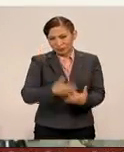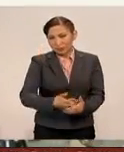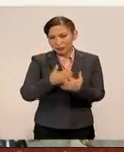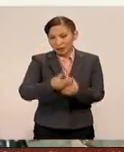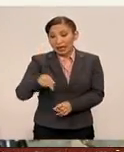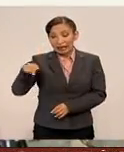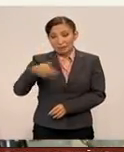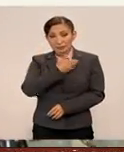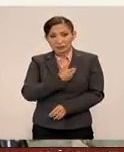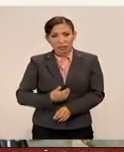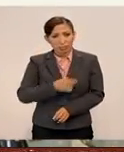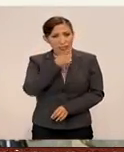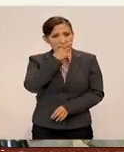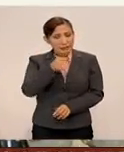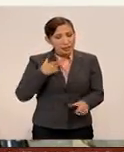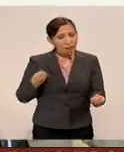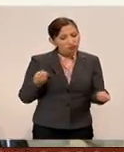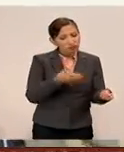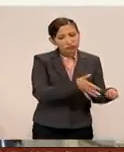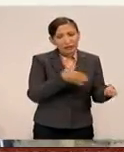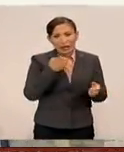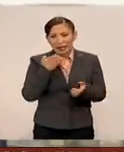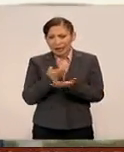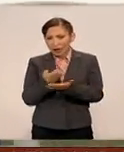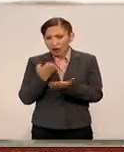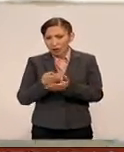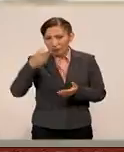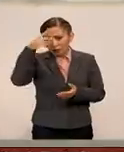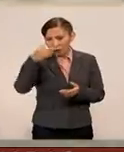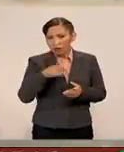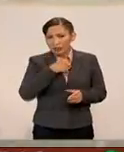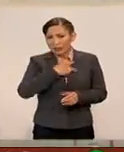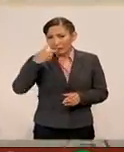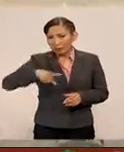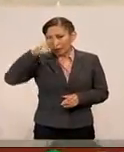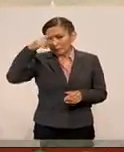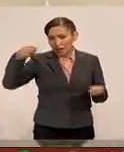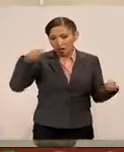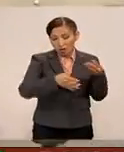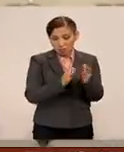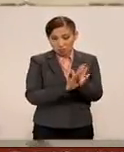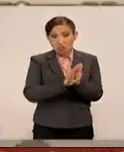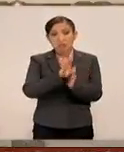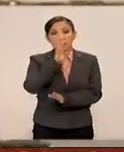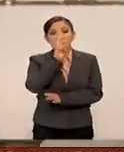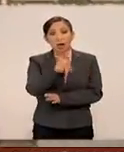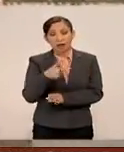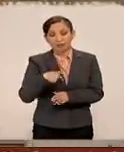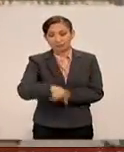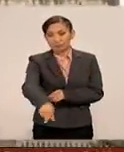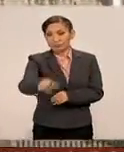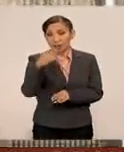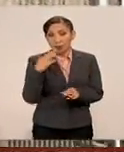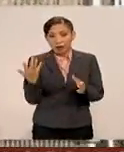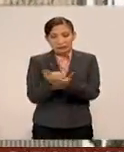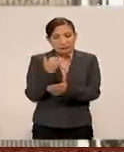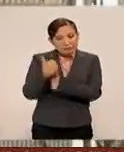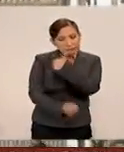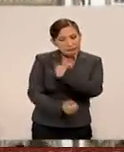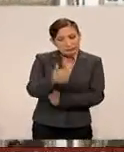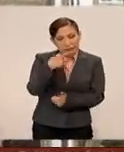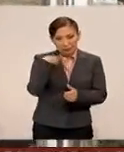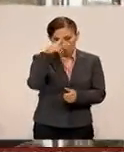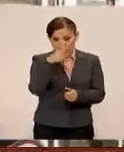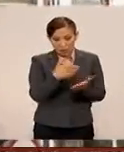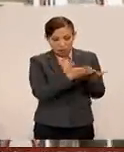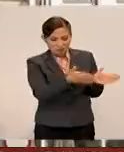presidente Peña Nieto aseveró que el intercambio económico entre Dinamarca y México promete tener un rápido incremento a partir de las ventajas competitivas que nuestro